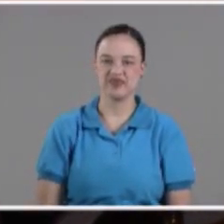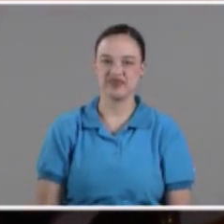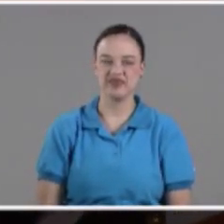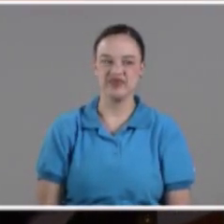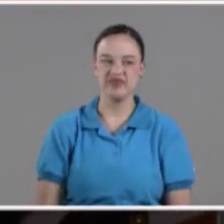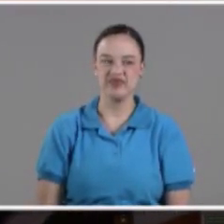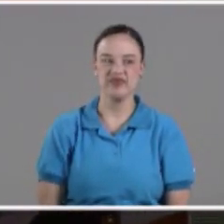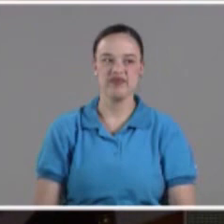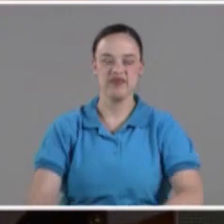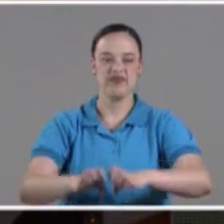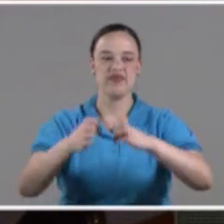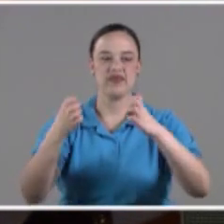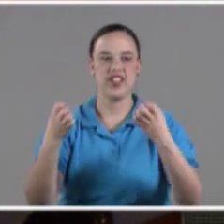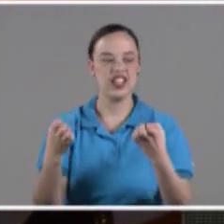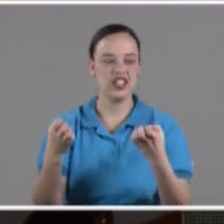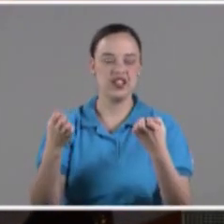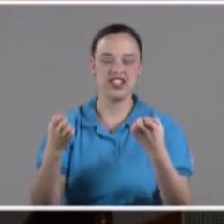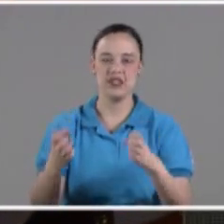entonces